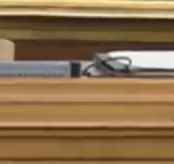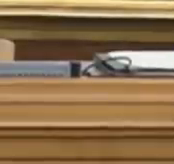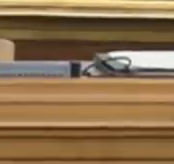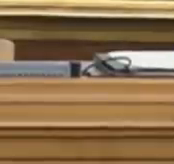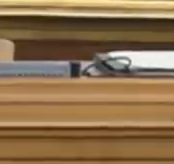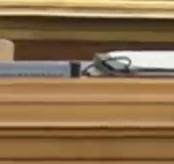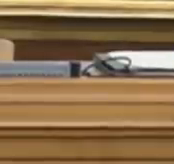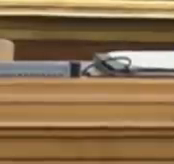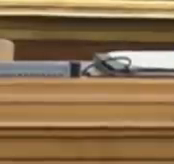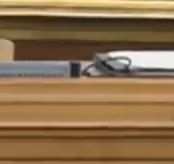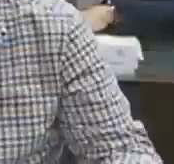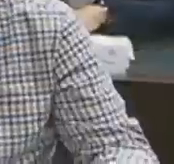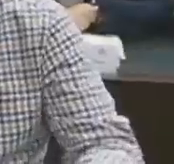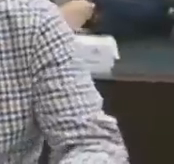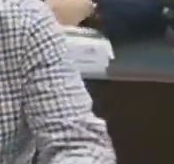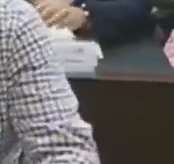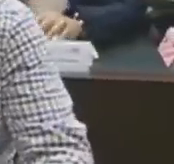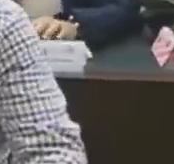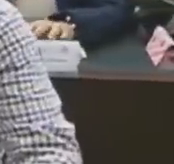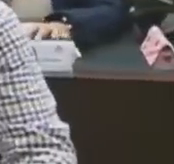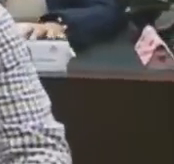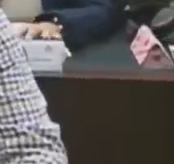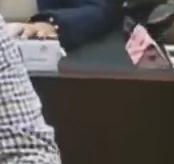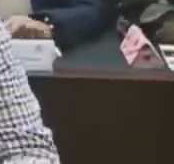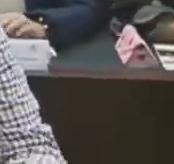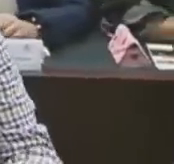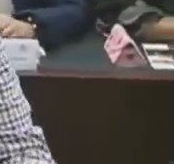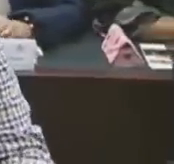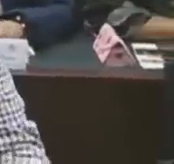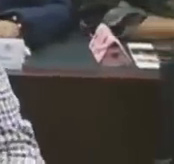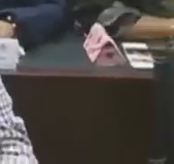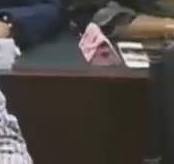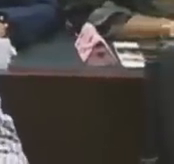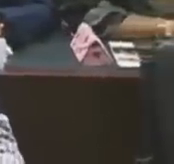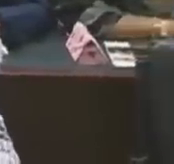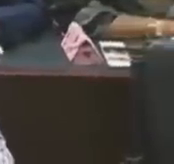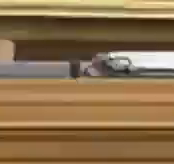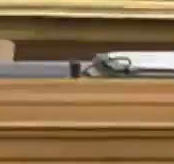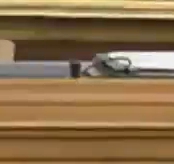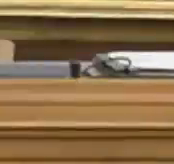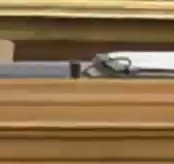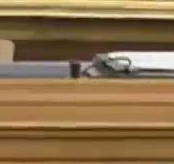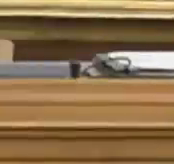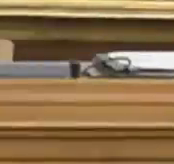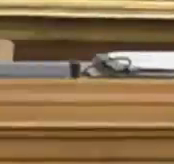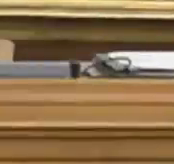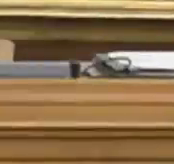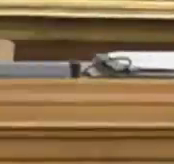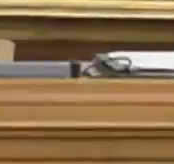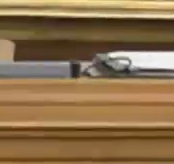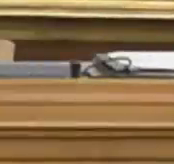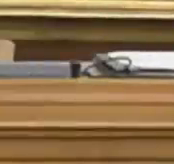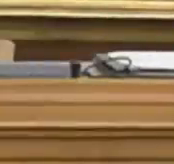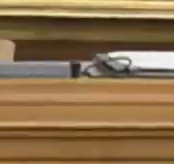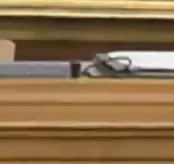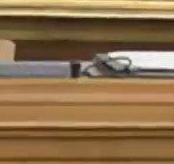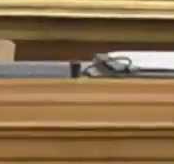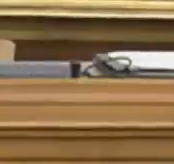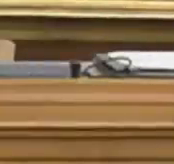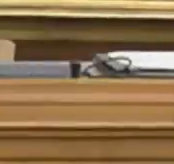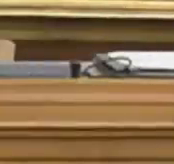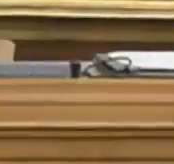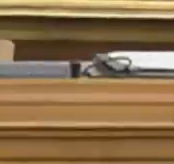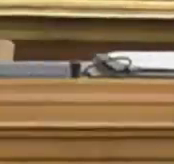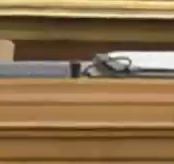este muy breve tiempo de ausencia en las sesiones ordinarias por finalización